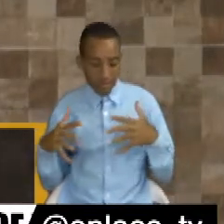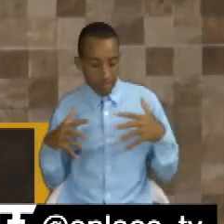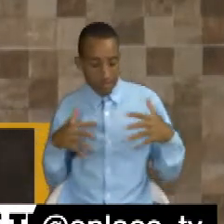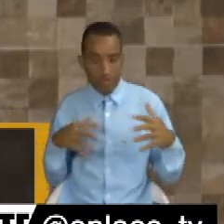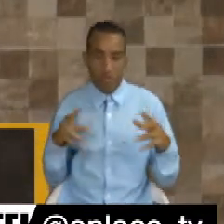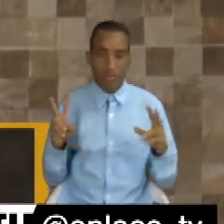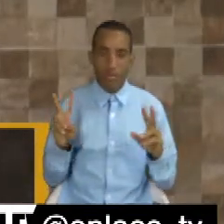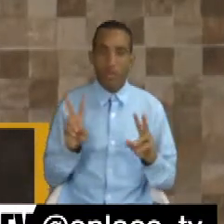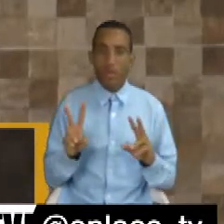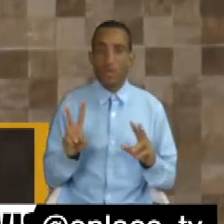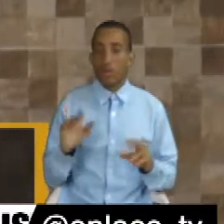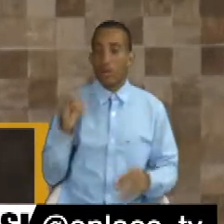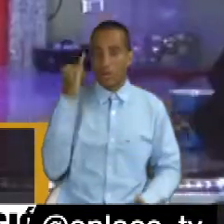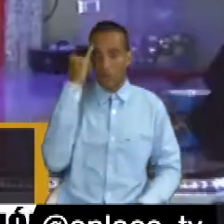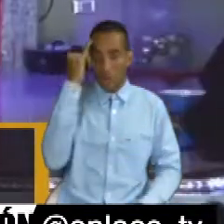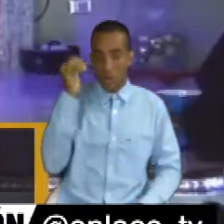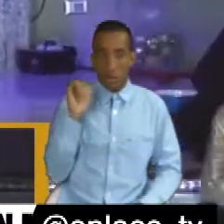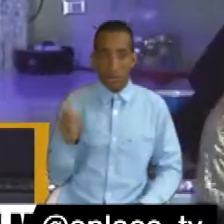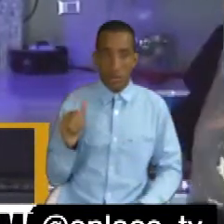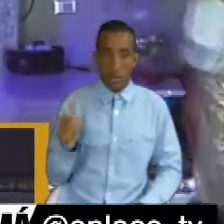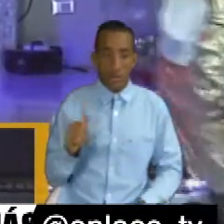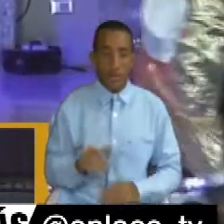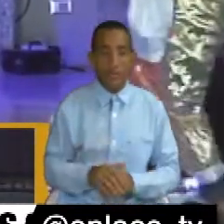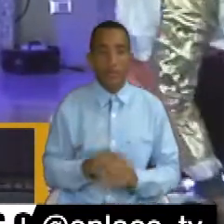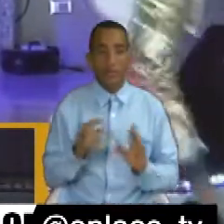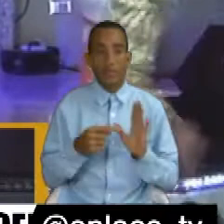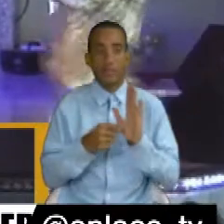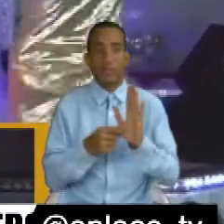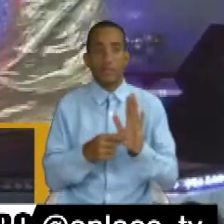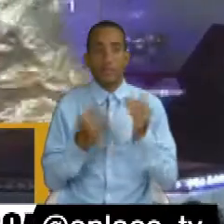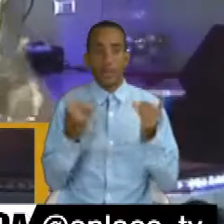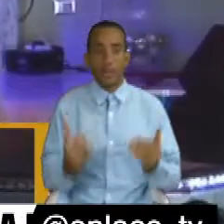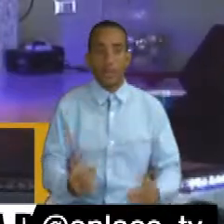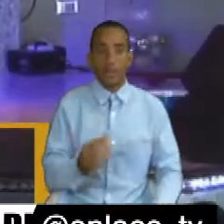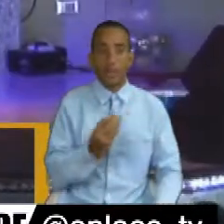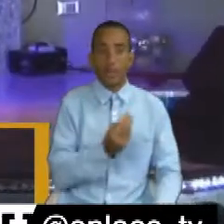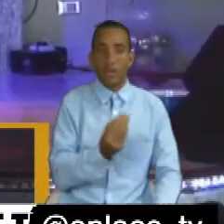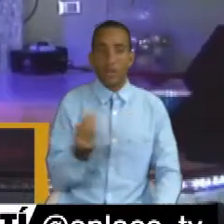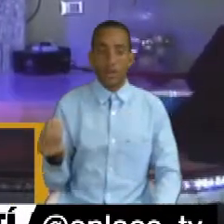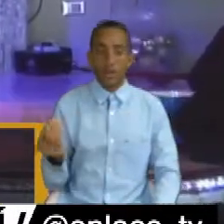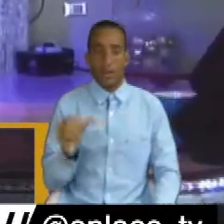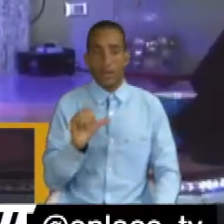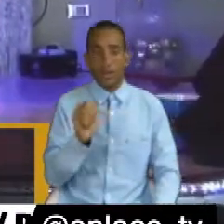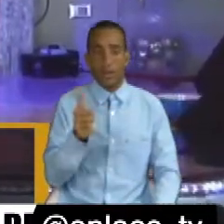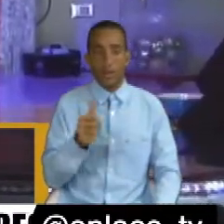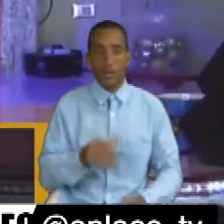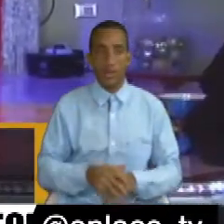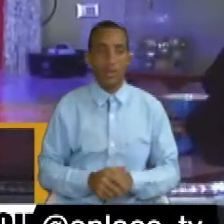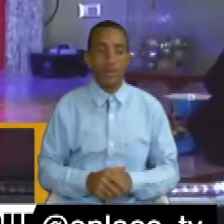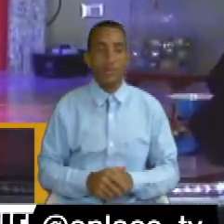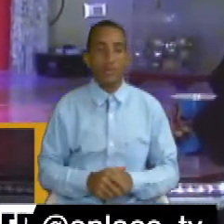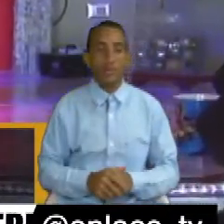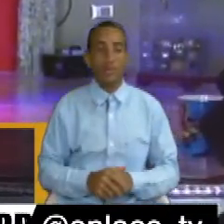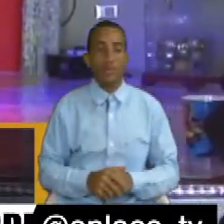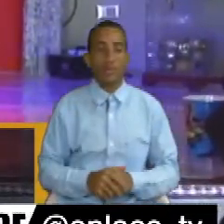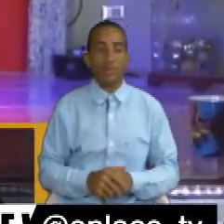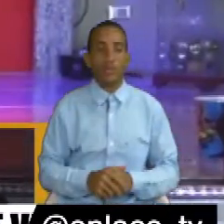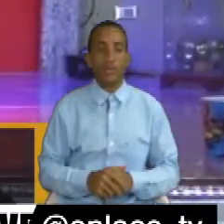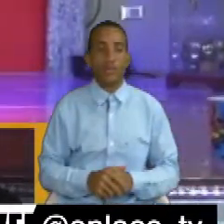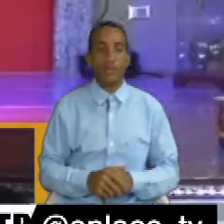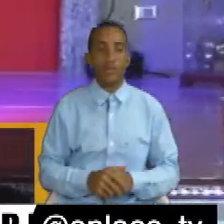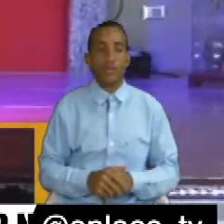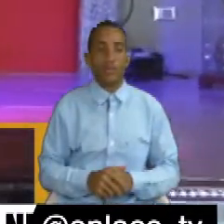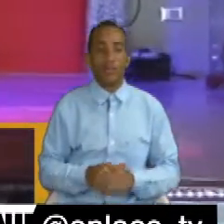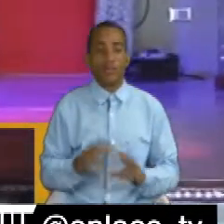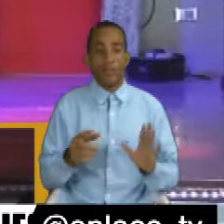es propia de la pareja que se va a presentar y hasta el momento hay 10 parejas inscritas para el festival. Queremos invitar a partir de